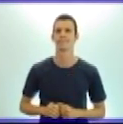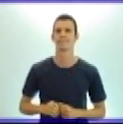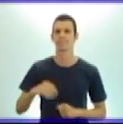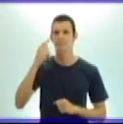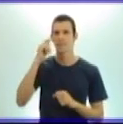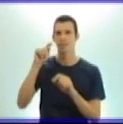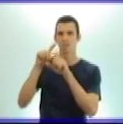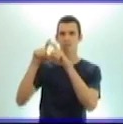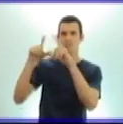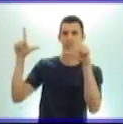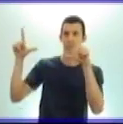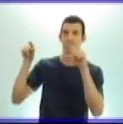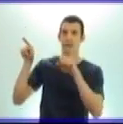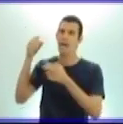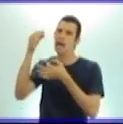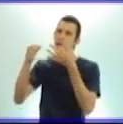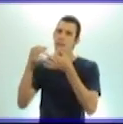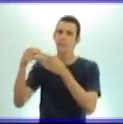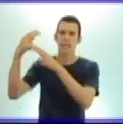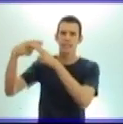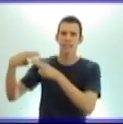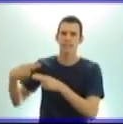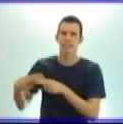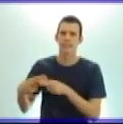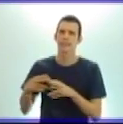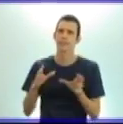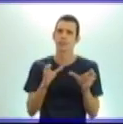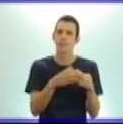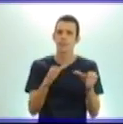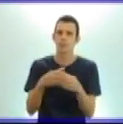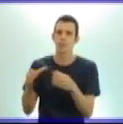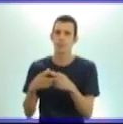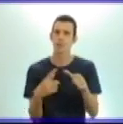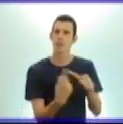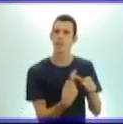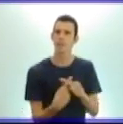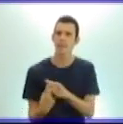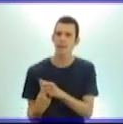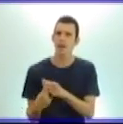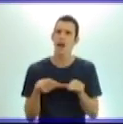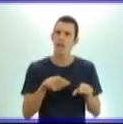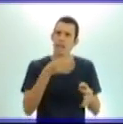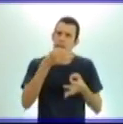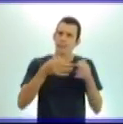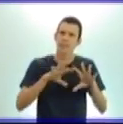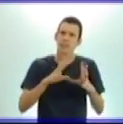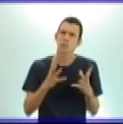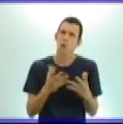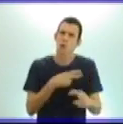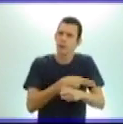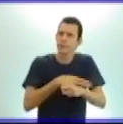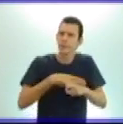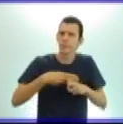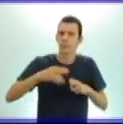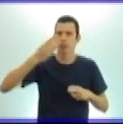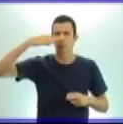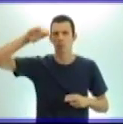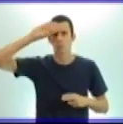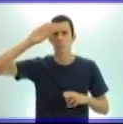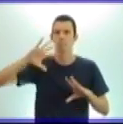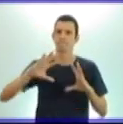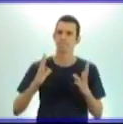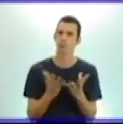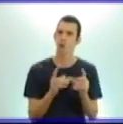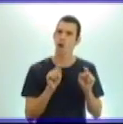colección Multisaber, que tiene el software Nuestra Historia. Y en este software los módulos